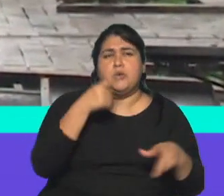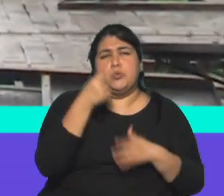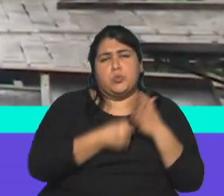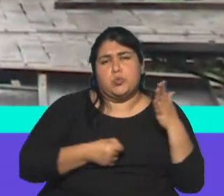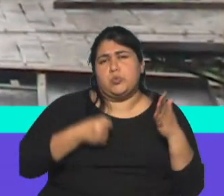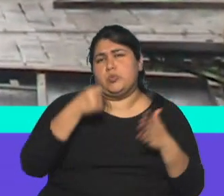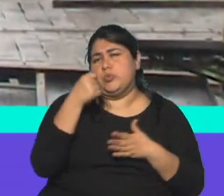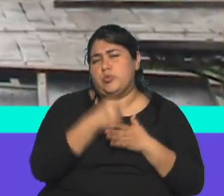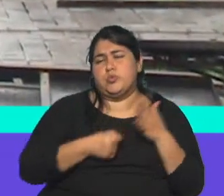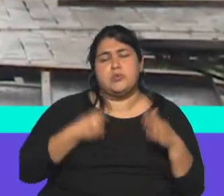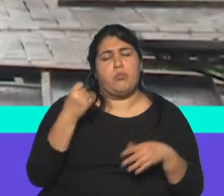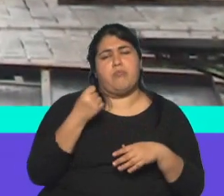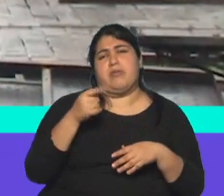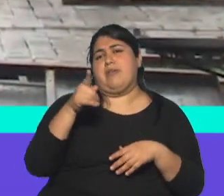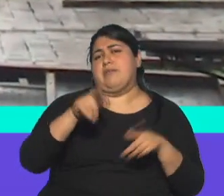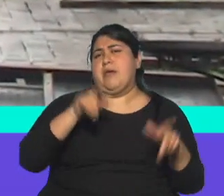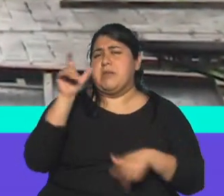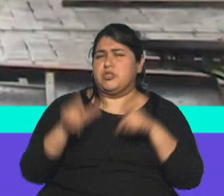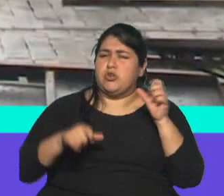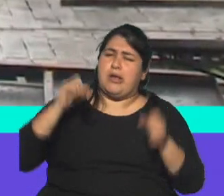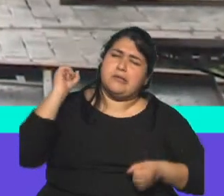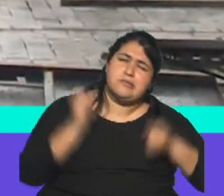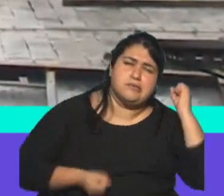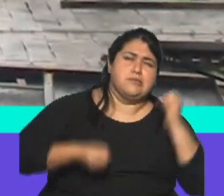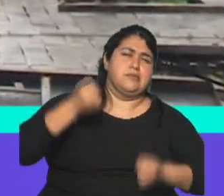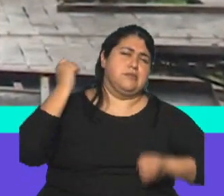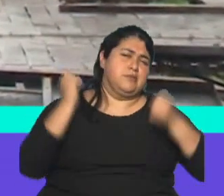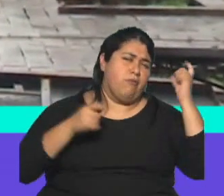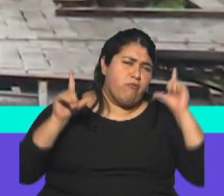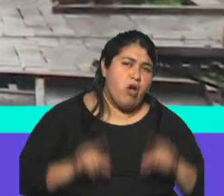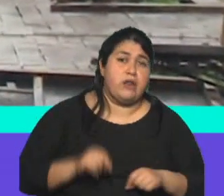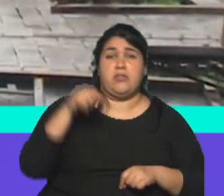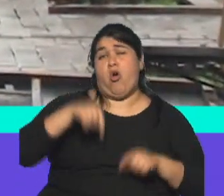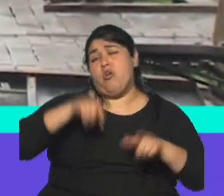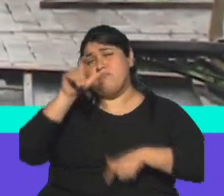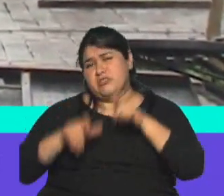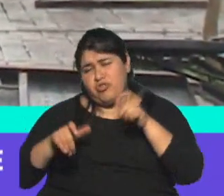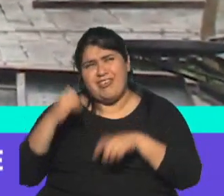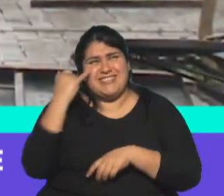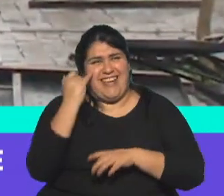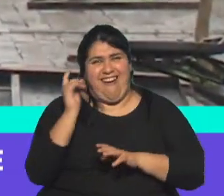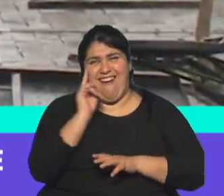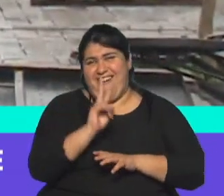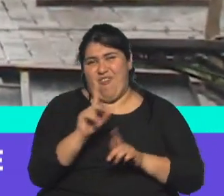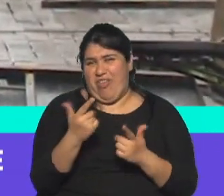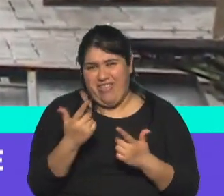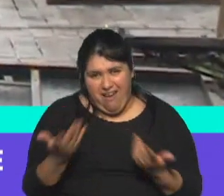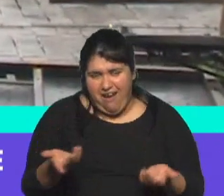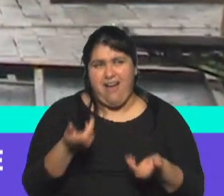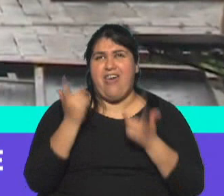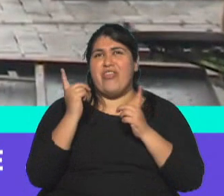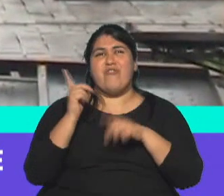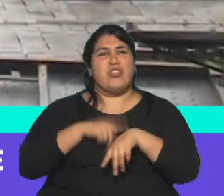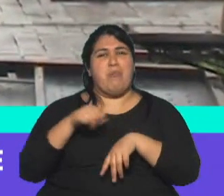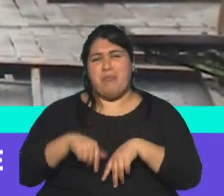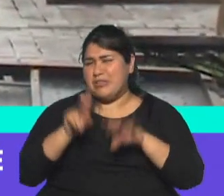importante, de mucha gente que trabajó muchísimo, mucha gente que hoy no está, que no va a poder disfrutar este momento. Así que bueno,